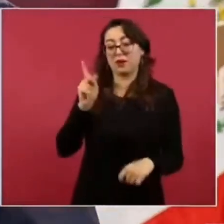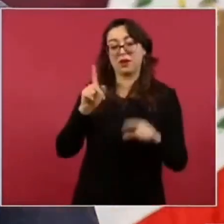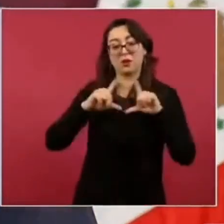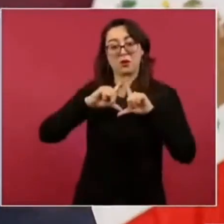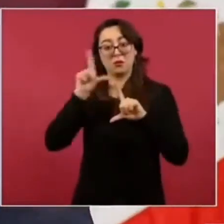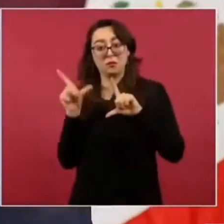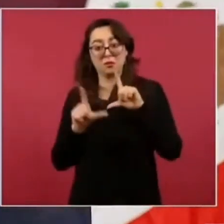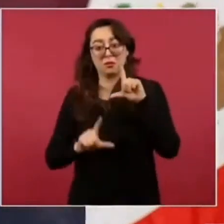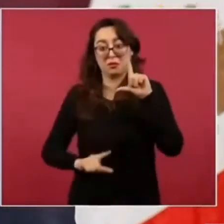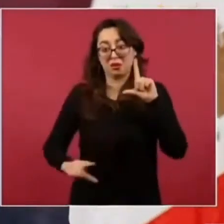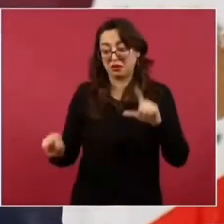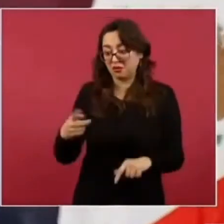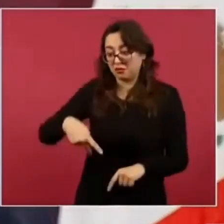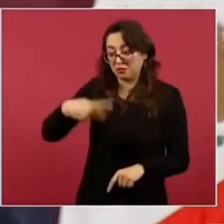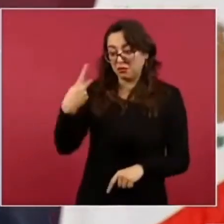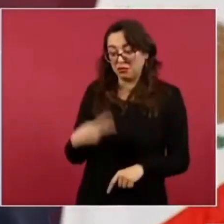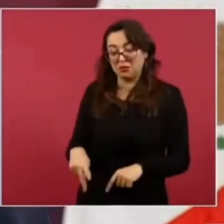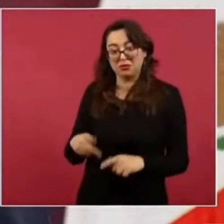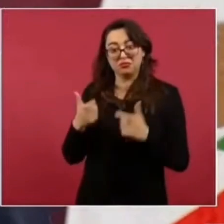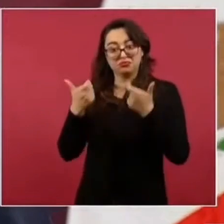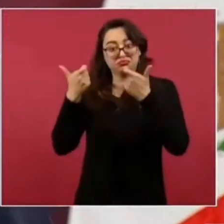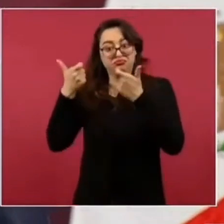para la hacienda pública,